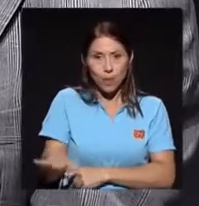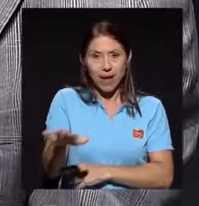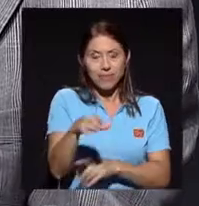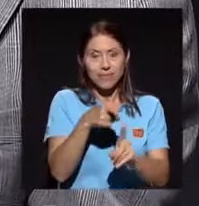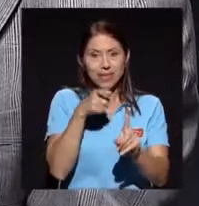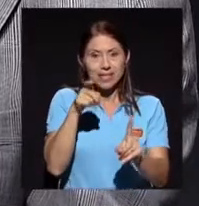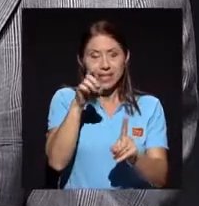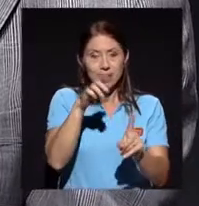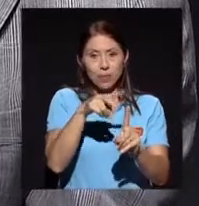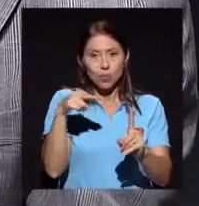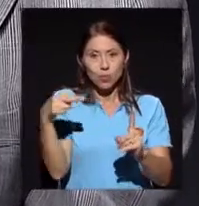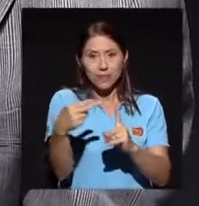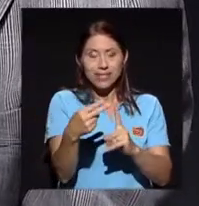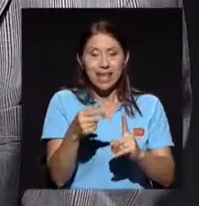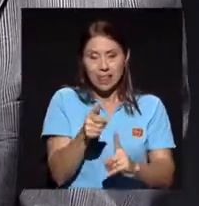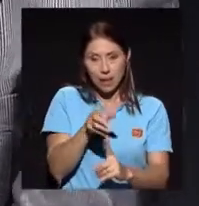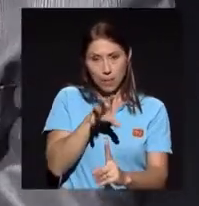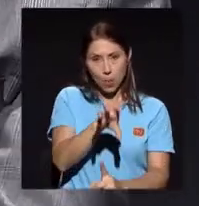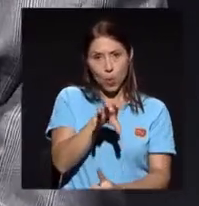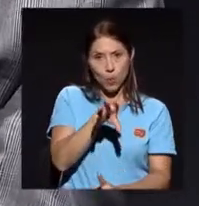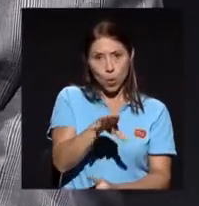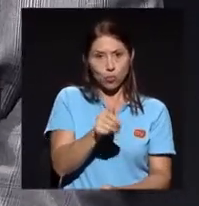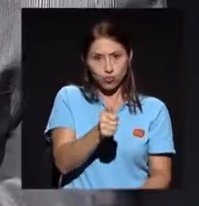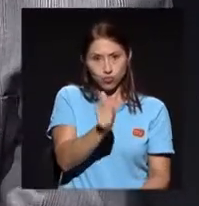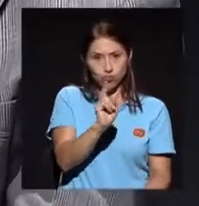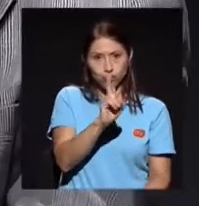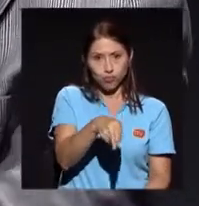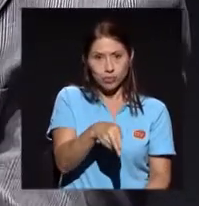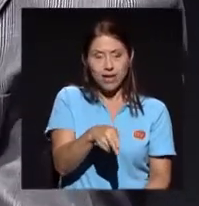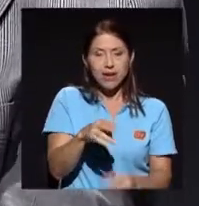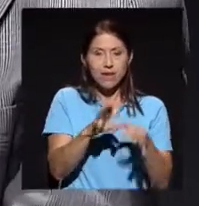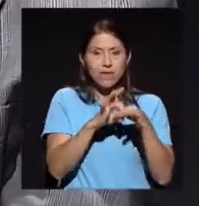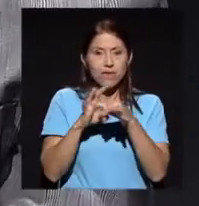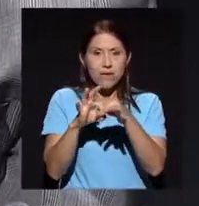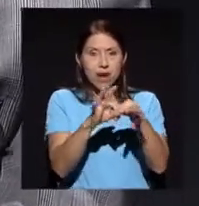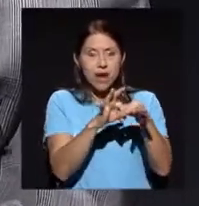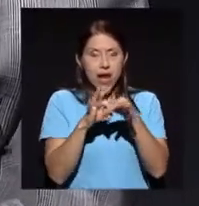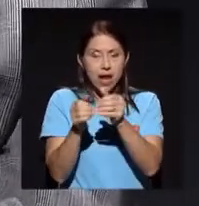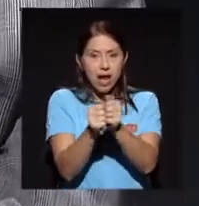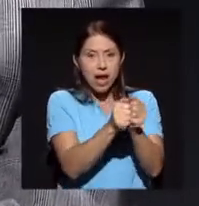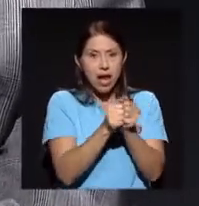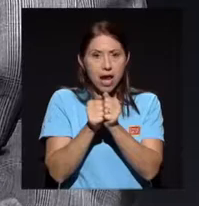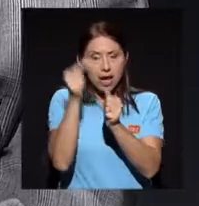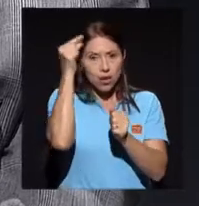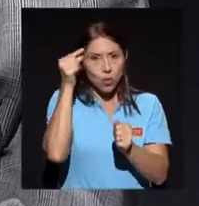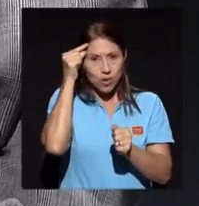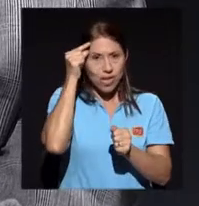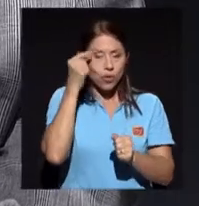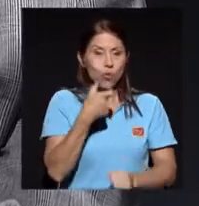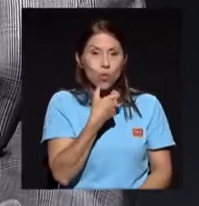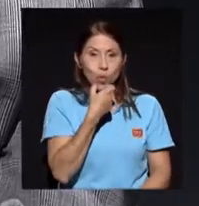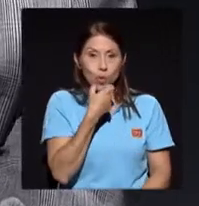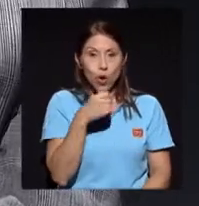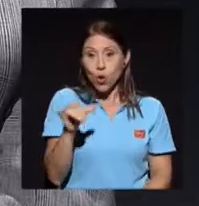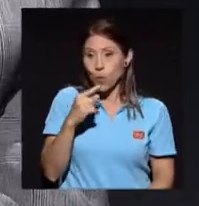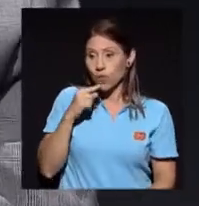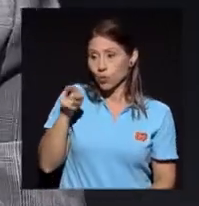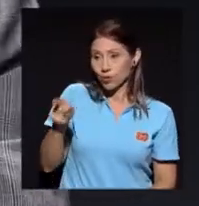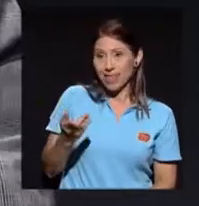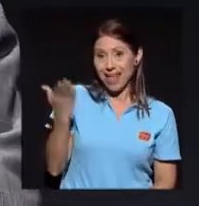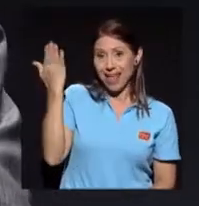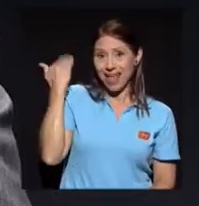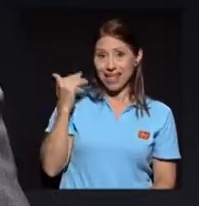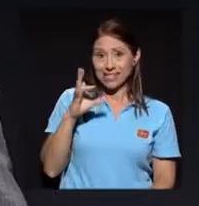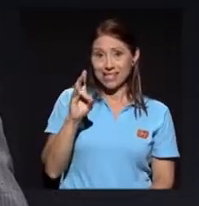propio reino unido- sin embargo como usted ya mencionó o bueno en francia el 7 de mayo fue